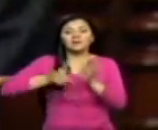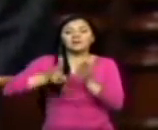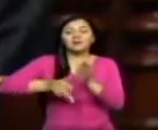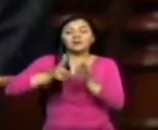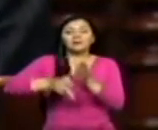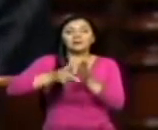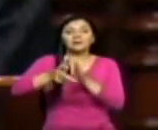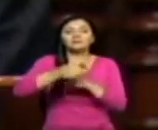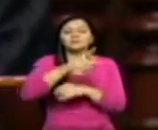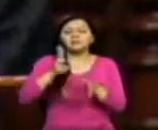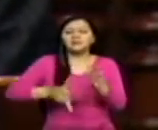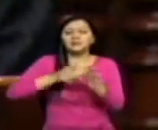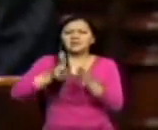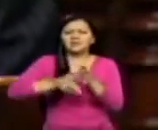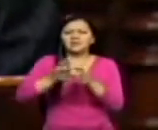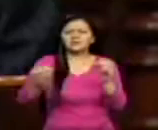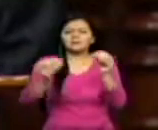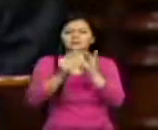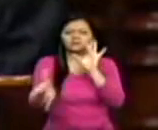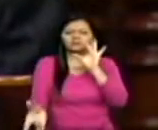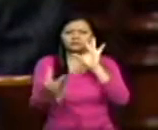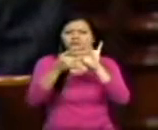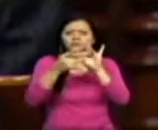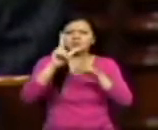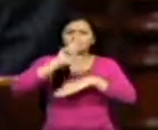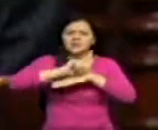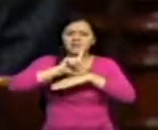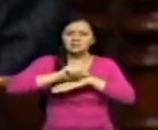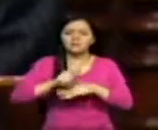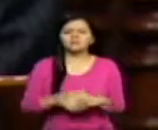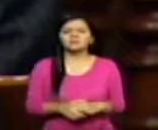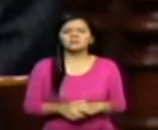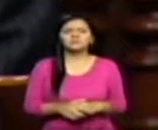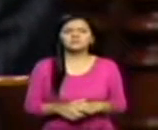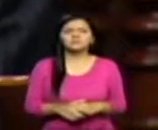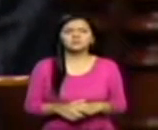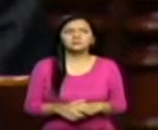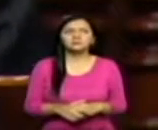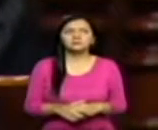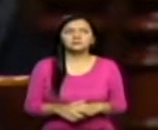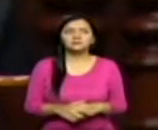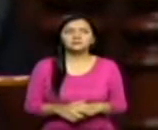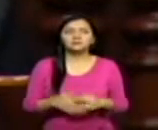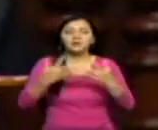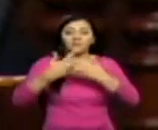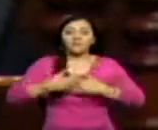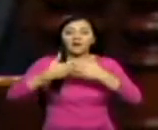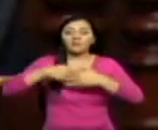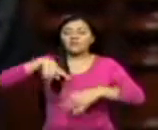el tren de cercanías alrededor de Lima, gasoductos,